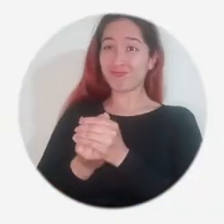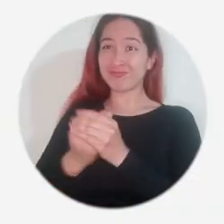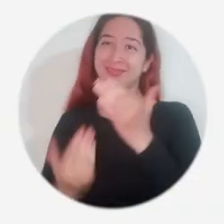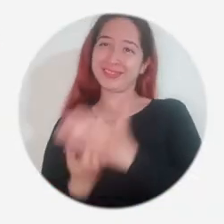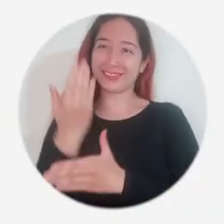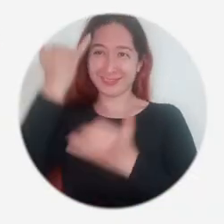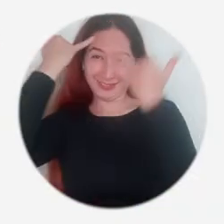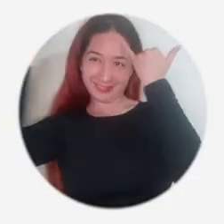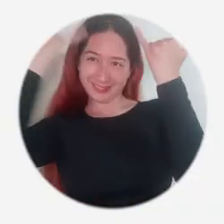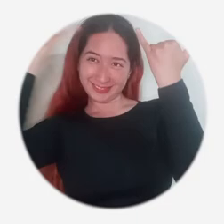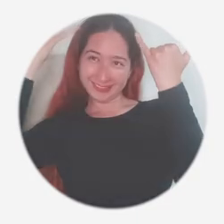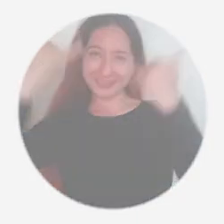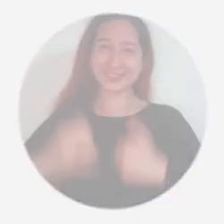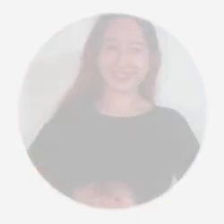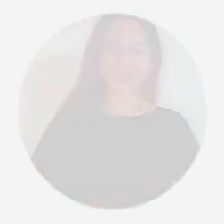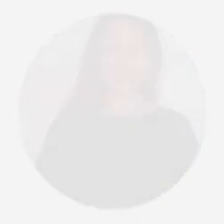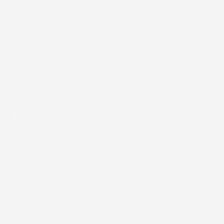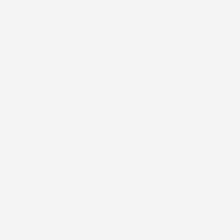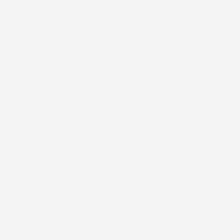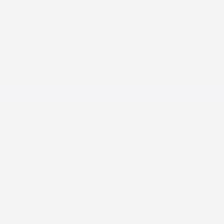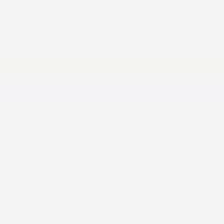incluyente e innovadora.